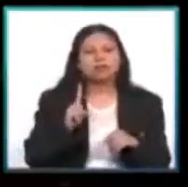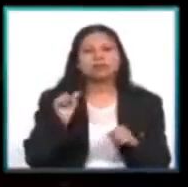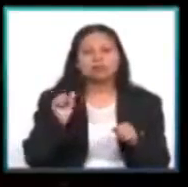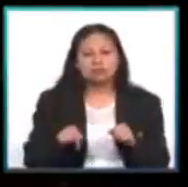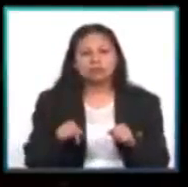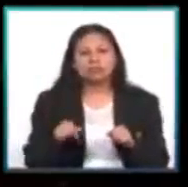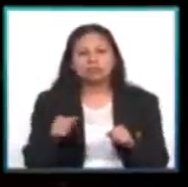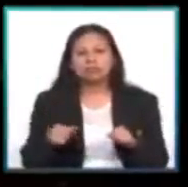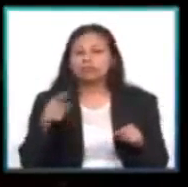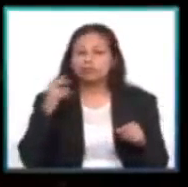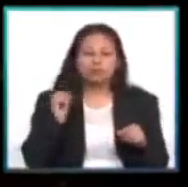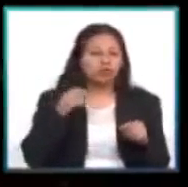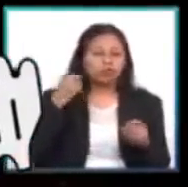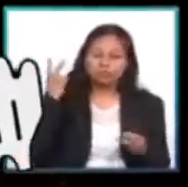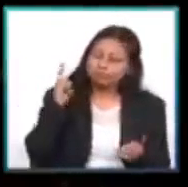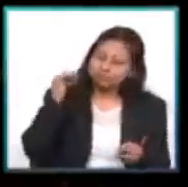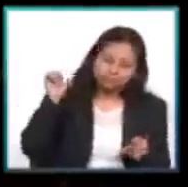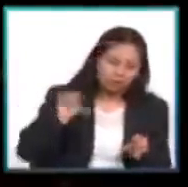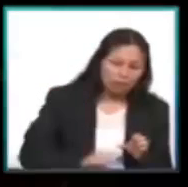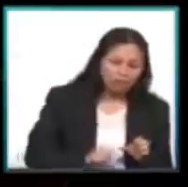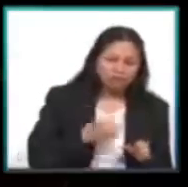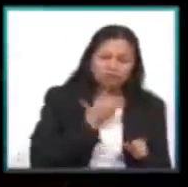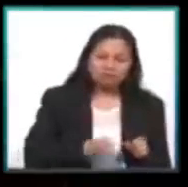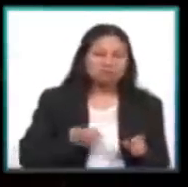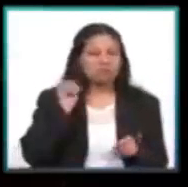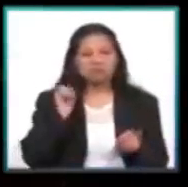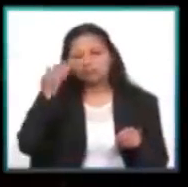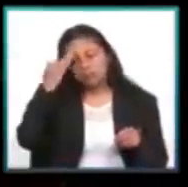ese es el gran fracaso de este gobierno,